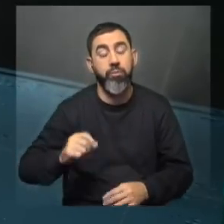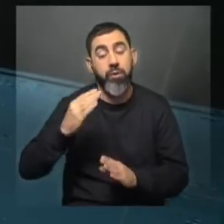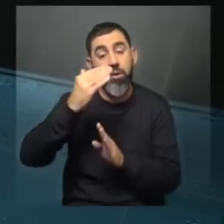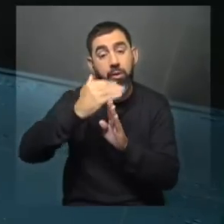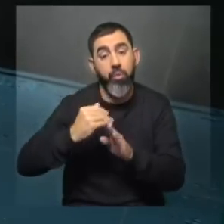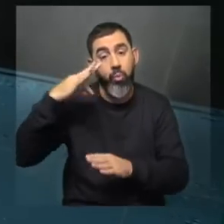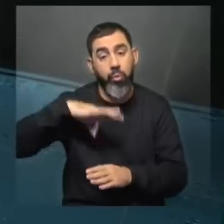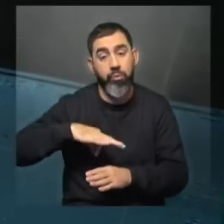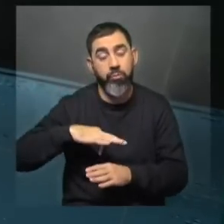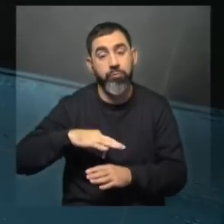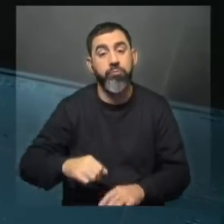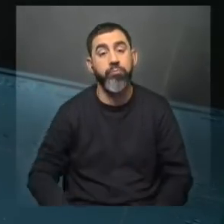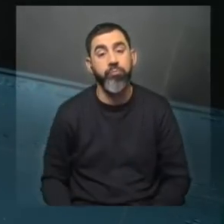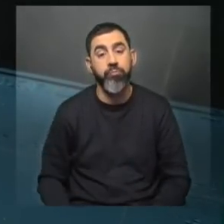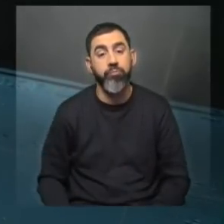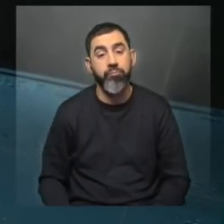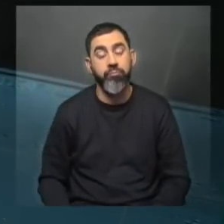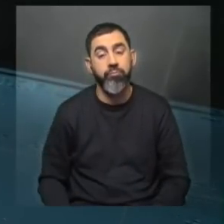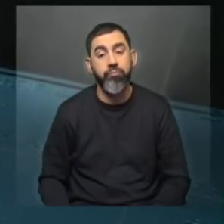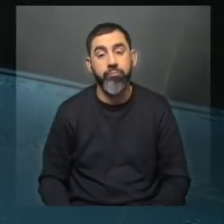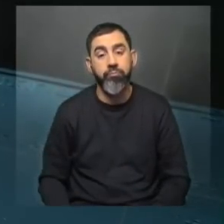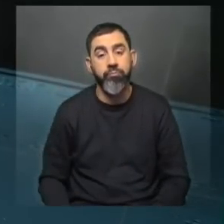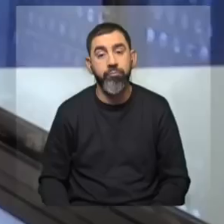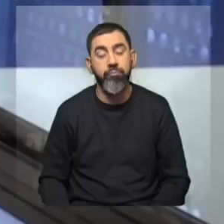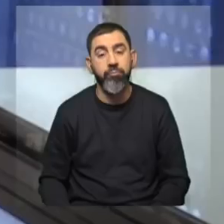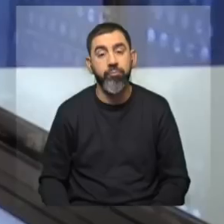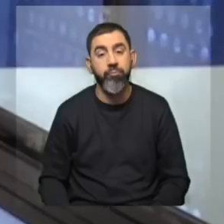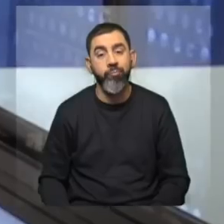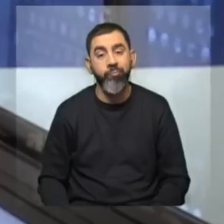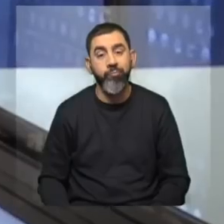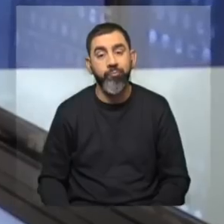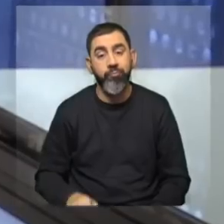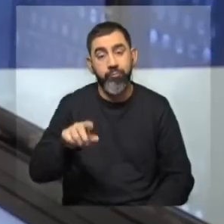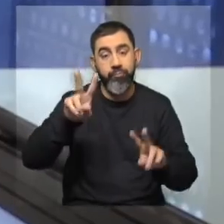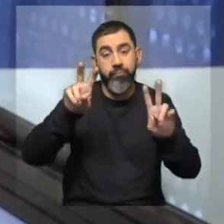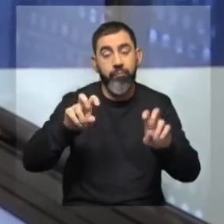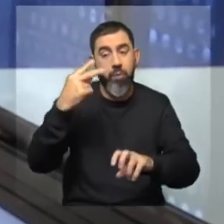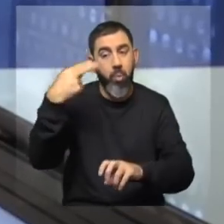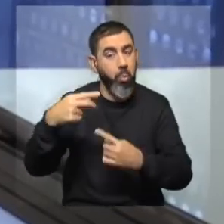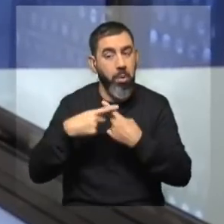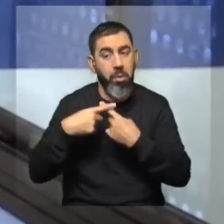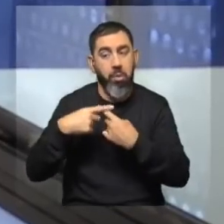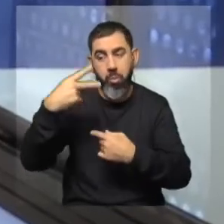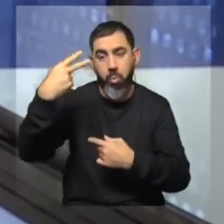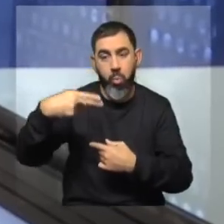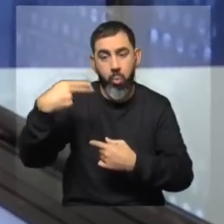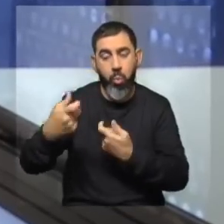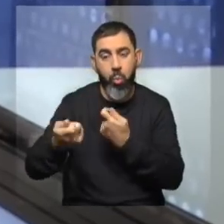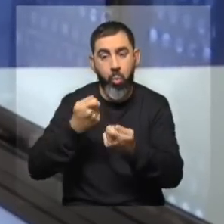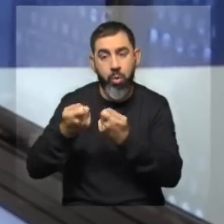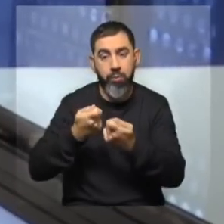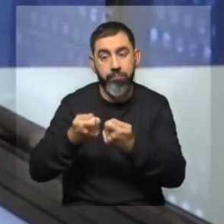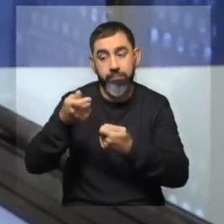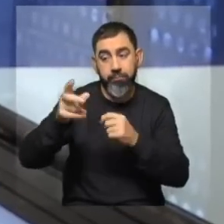rebajada salarial y estarían por tomar medidas este tema nunca estuvo en la mesa de negociación